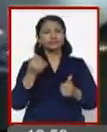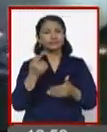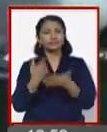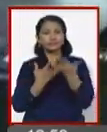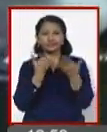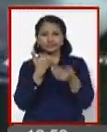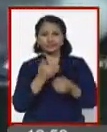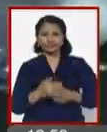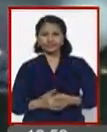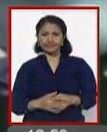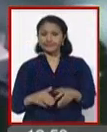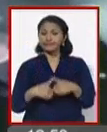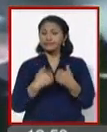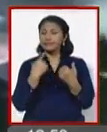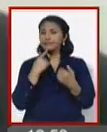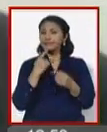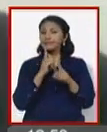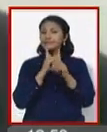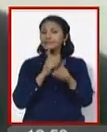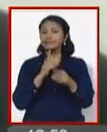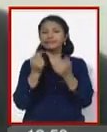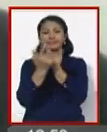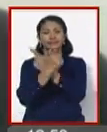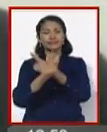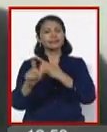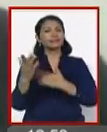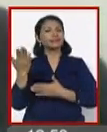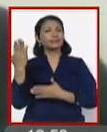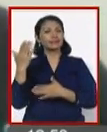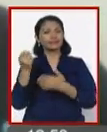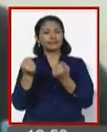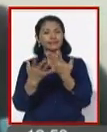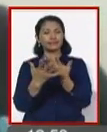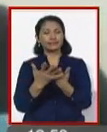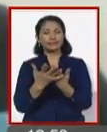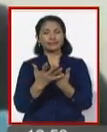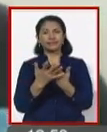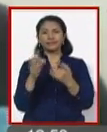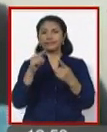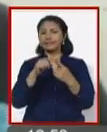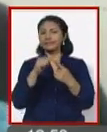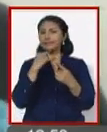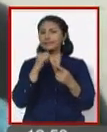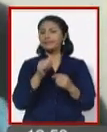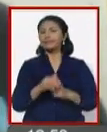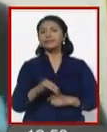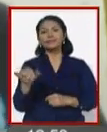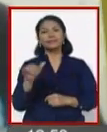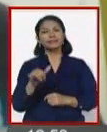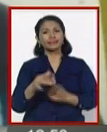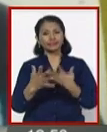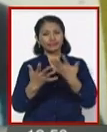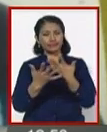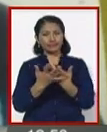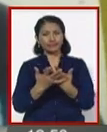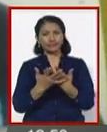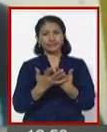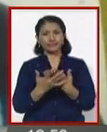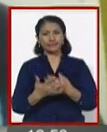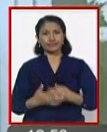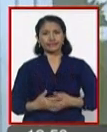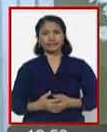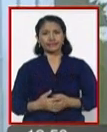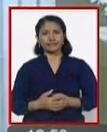era la situación y cómo ordenaban la libertad, ¿no? Bueno, en el interior de la cárcel esta persona era como el otro privado de libertad. se ocupaba